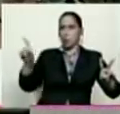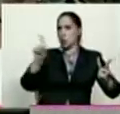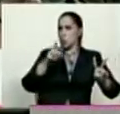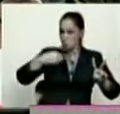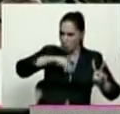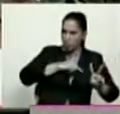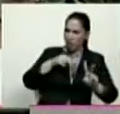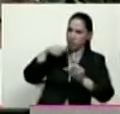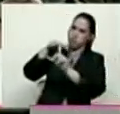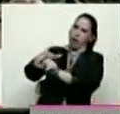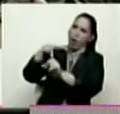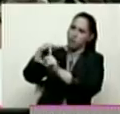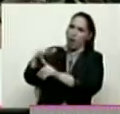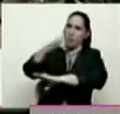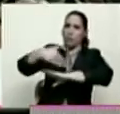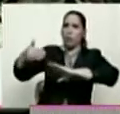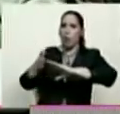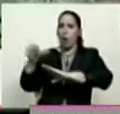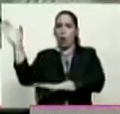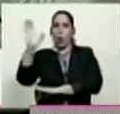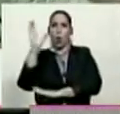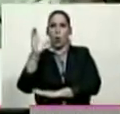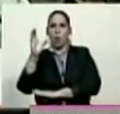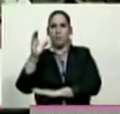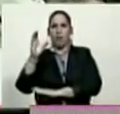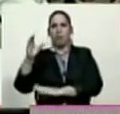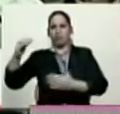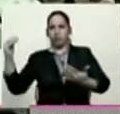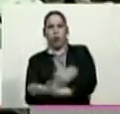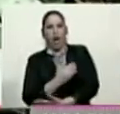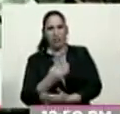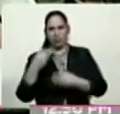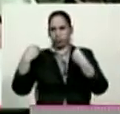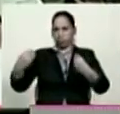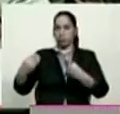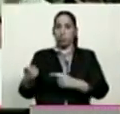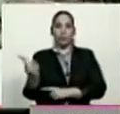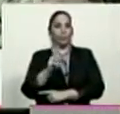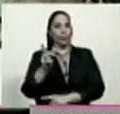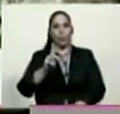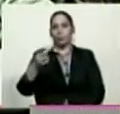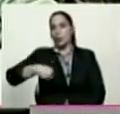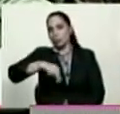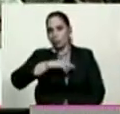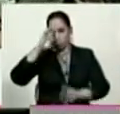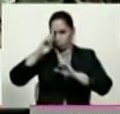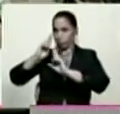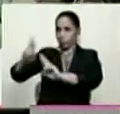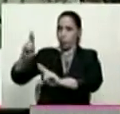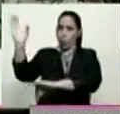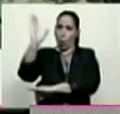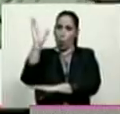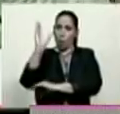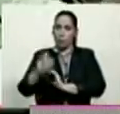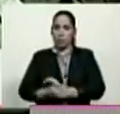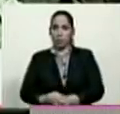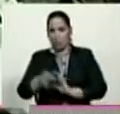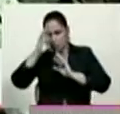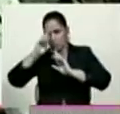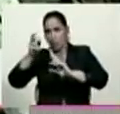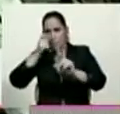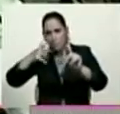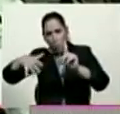con pasar la frontera de Colombia a la fuerza, como sea, no. Nosotros respetamos a Colombia, respetamos a su